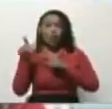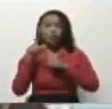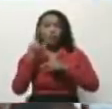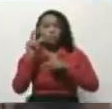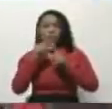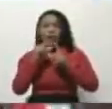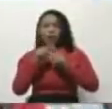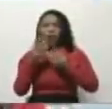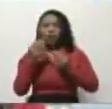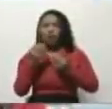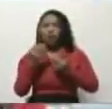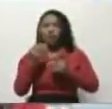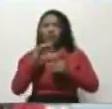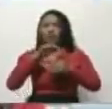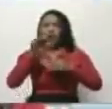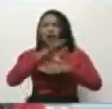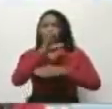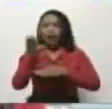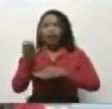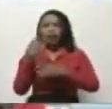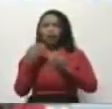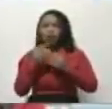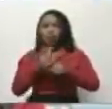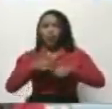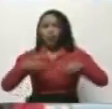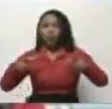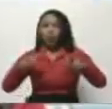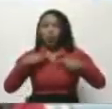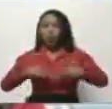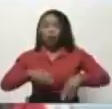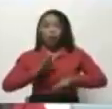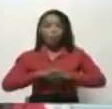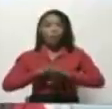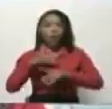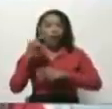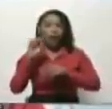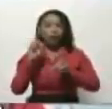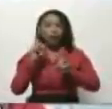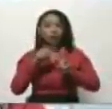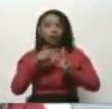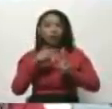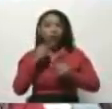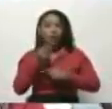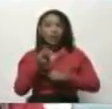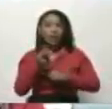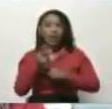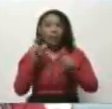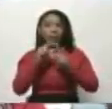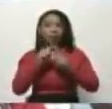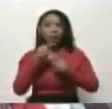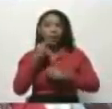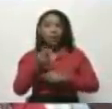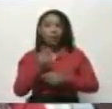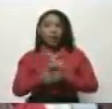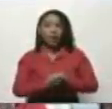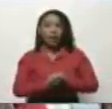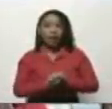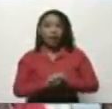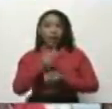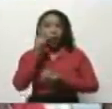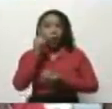muy caribeña, pero que se le parecía mucho al excremento humano, porque está BTV, entonces digo exactamente las palabras que decía